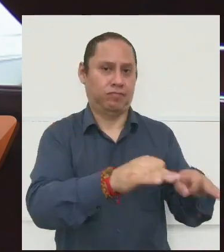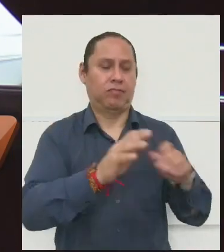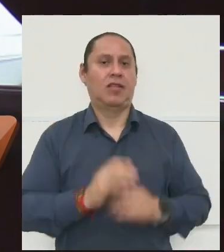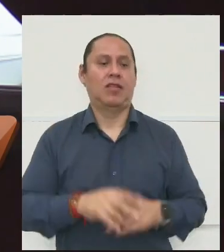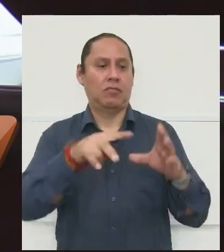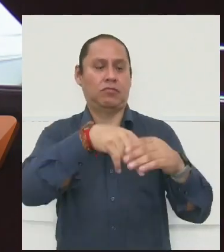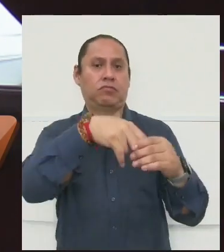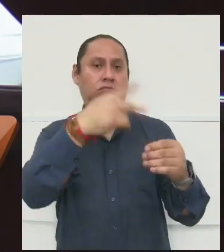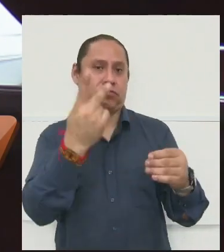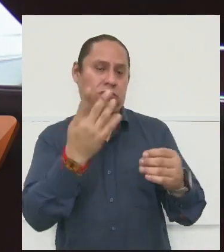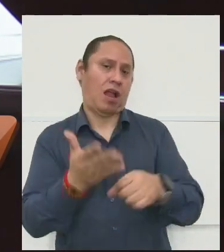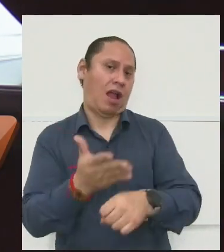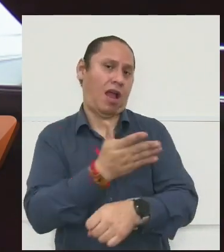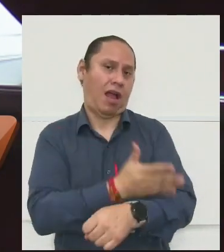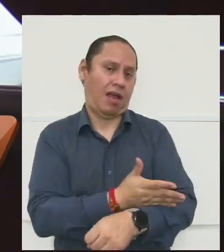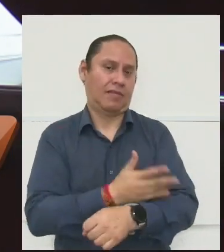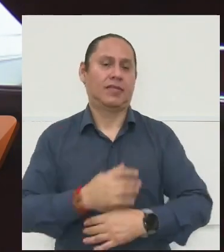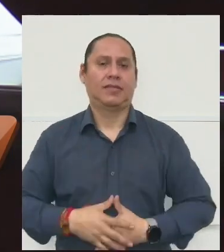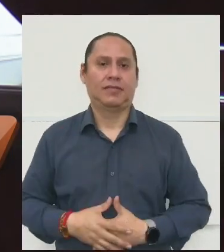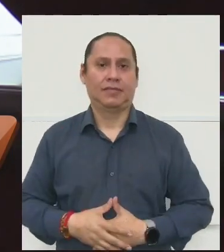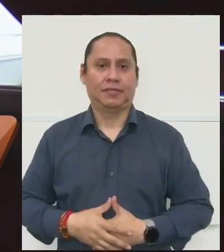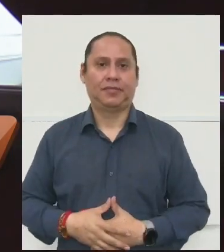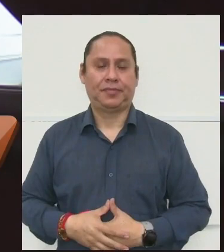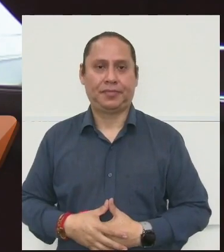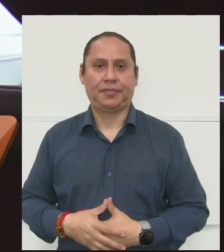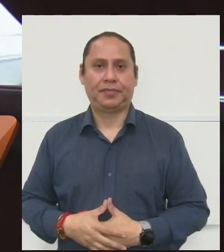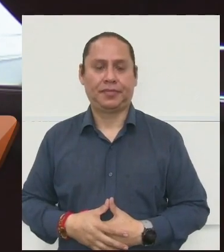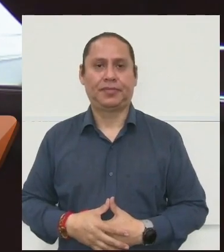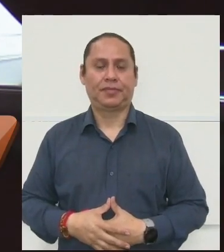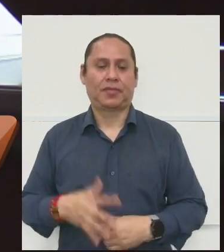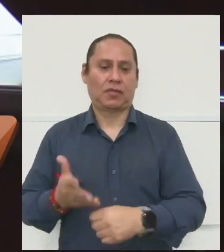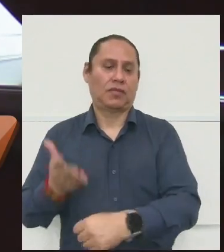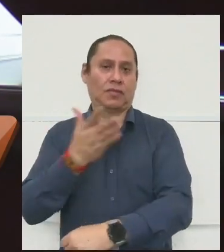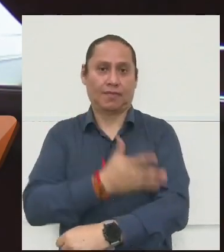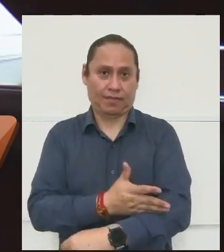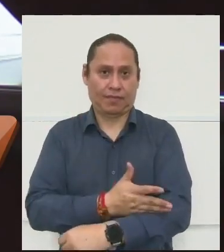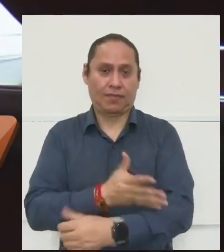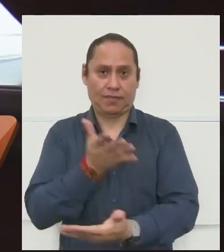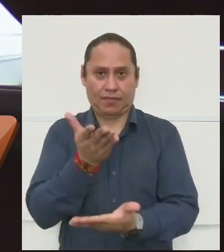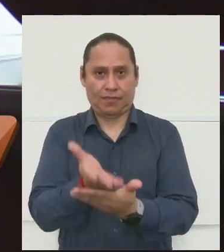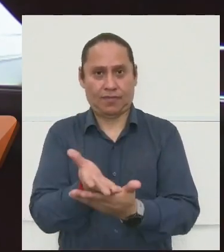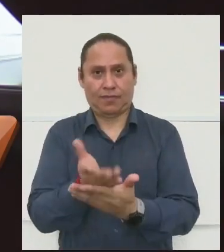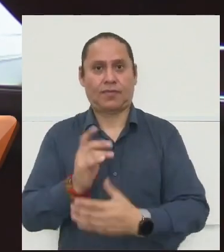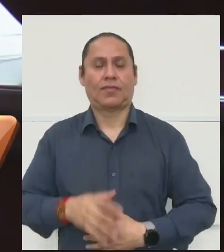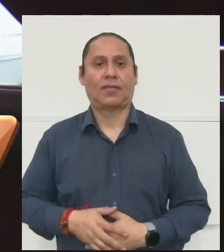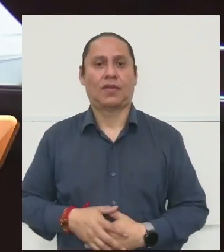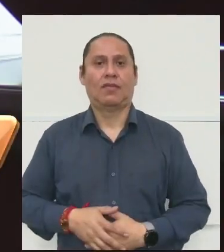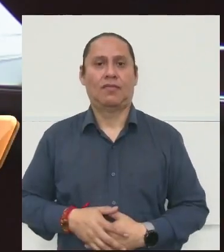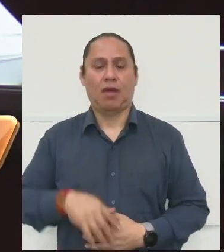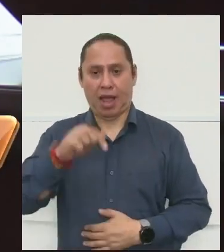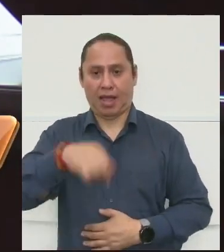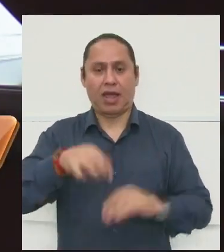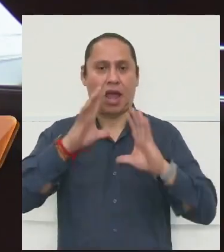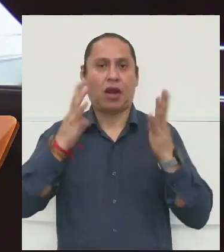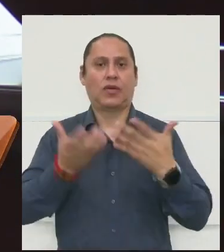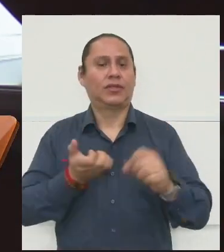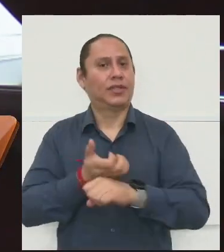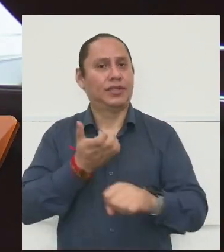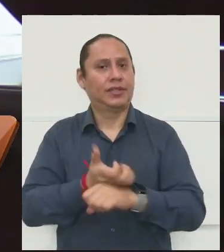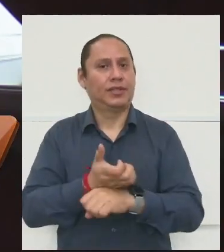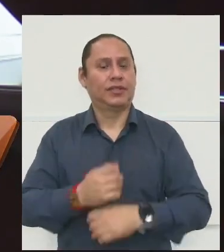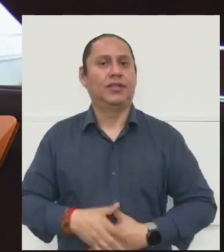plazas que actualmente se encuentran vacantes por lo anterior Solicito a ese honorable congreso del